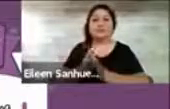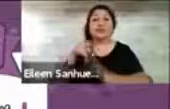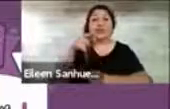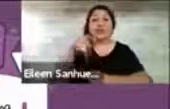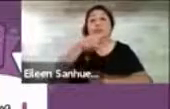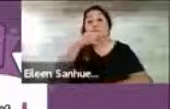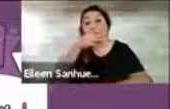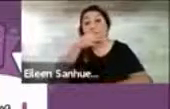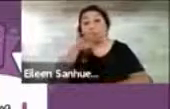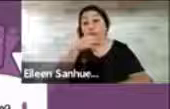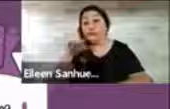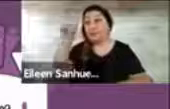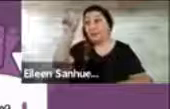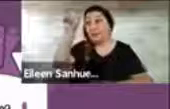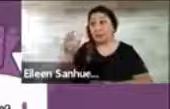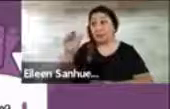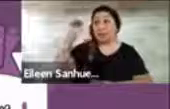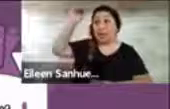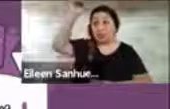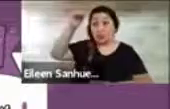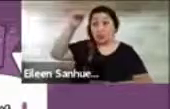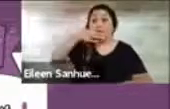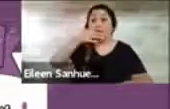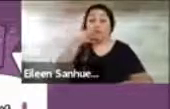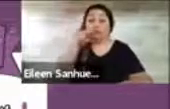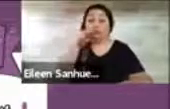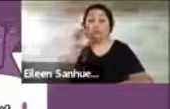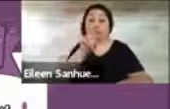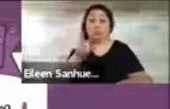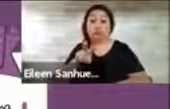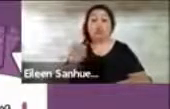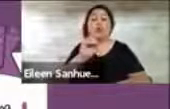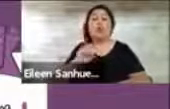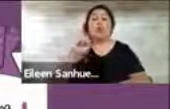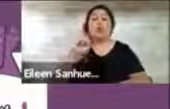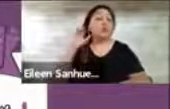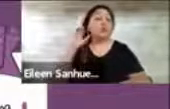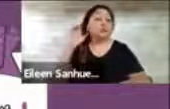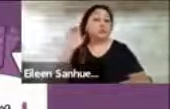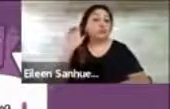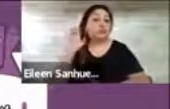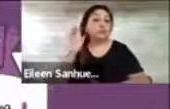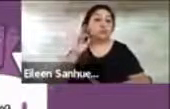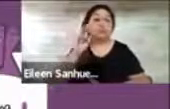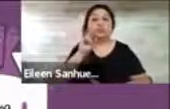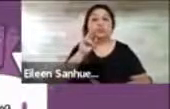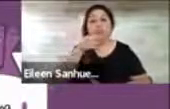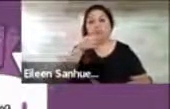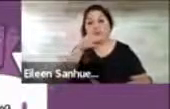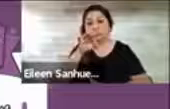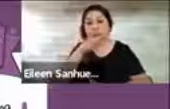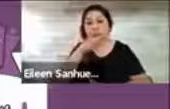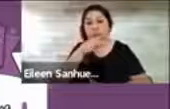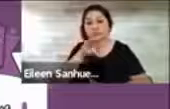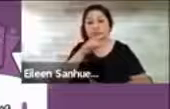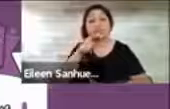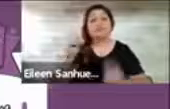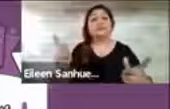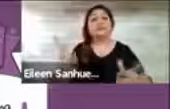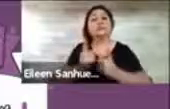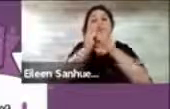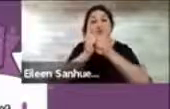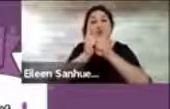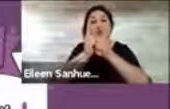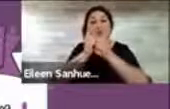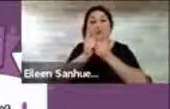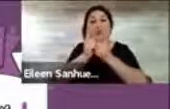su cuidador y la puede escuchar. Está también en aula. Entonces ahí el niño puede como acercarse, son narraciones muy cortitas, como